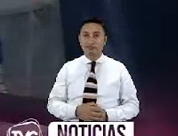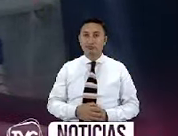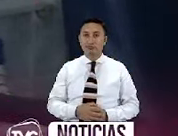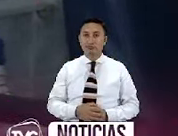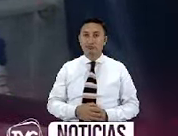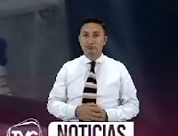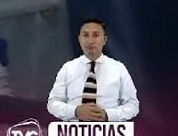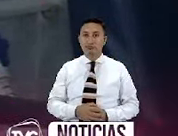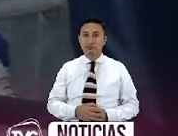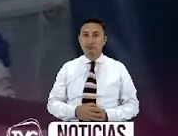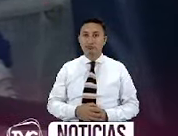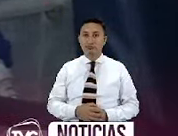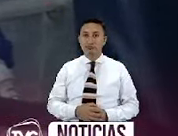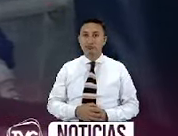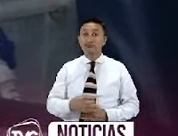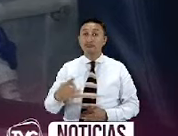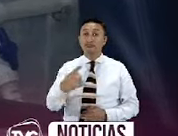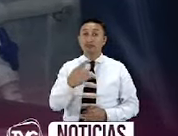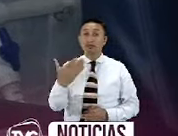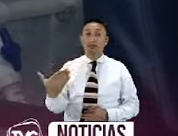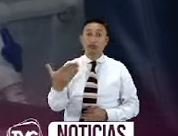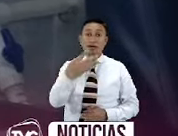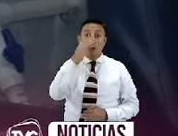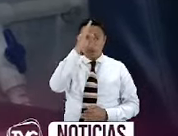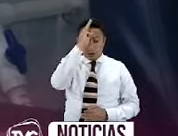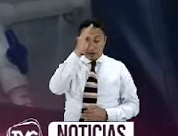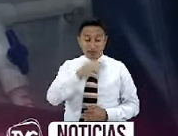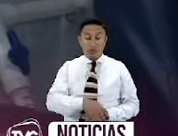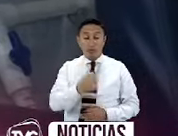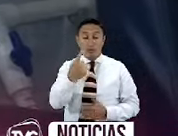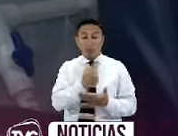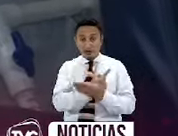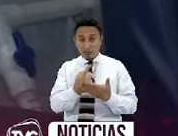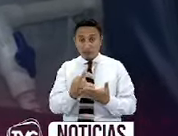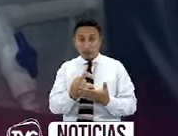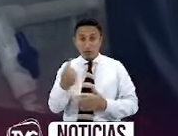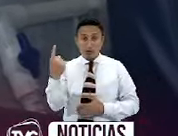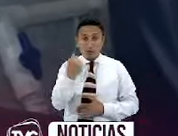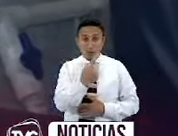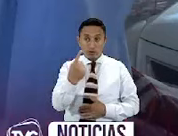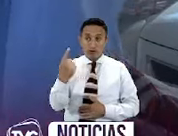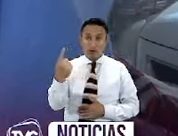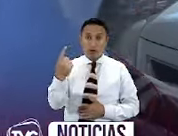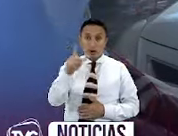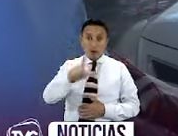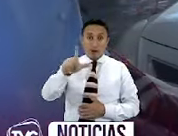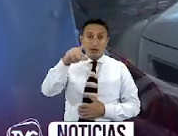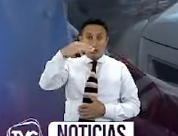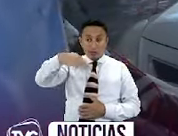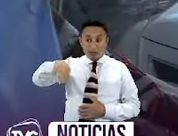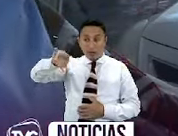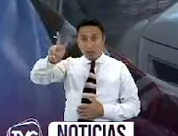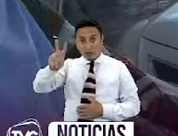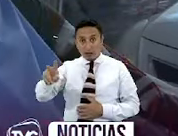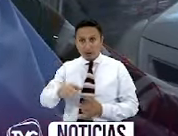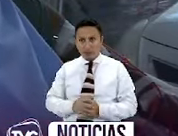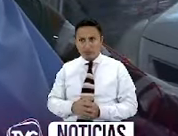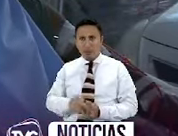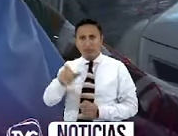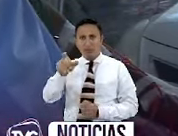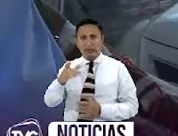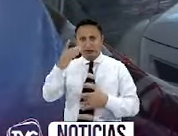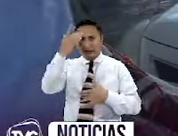¿Se imagina tener que acudir a un hospital 3 veces a la semana durante el resto de su vida? Esa es la vida que llevan pacientes con enfermedades